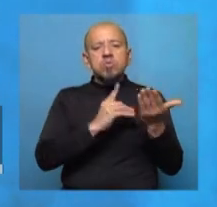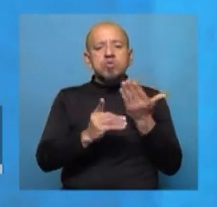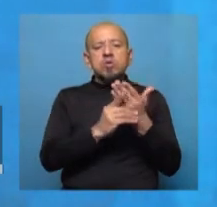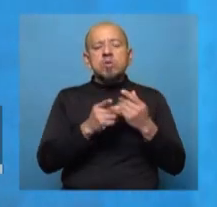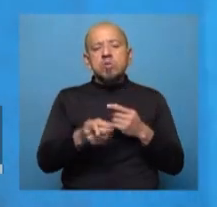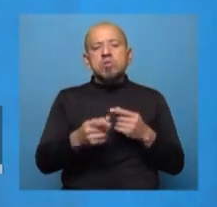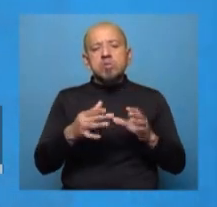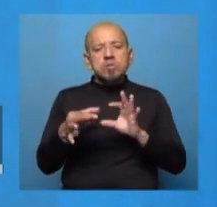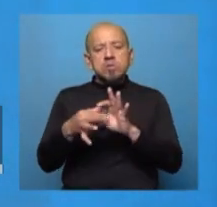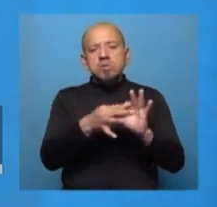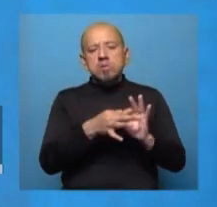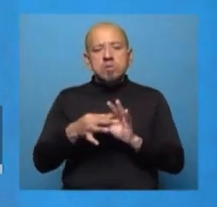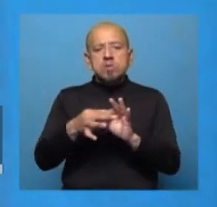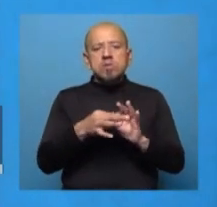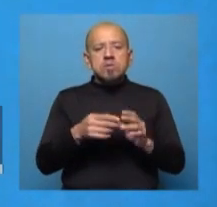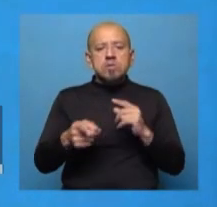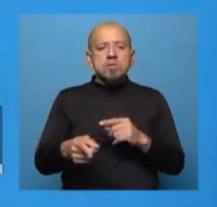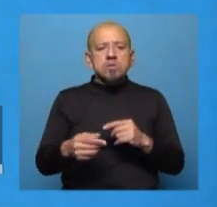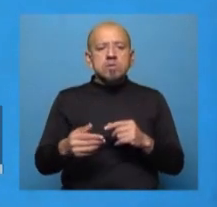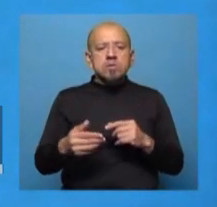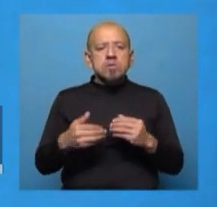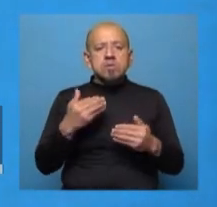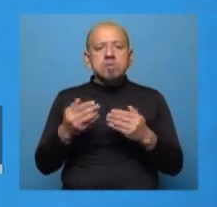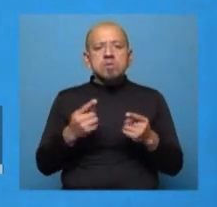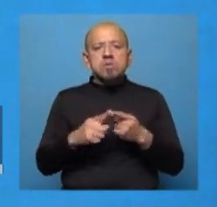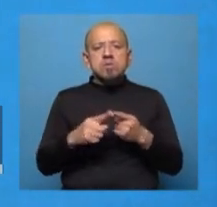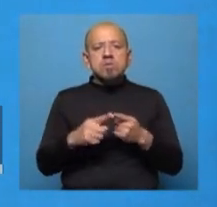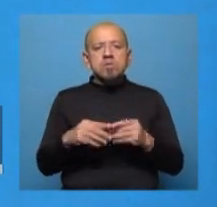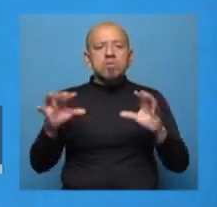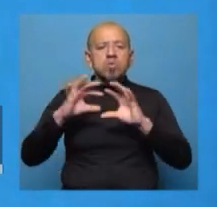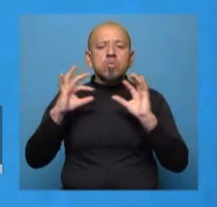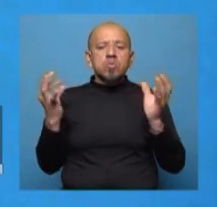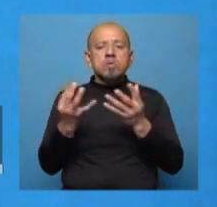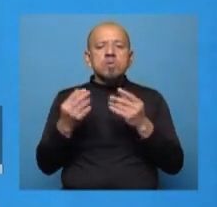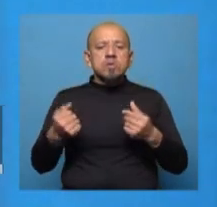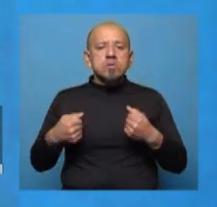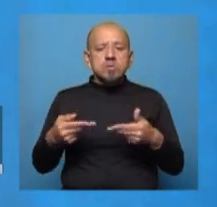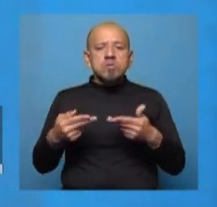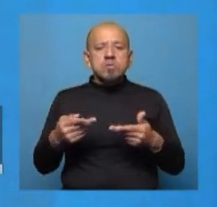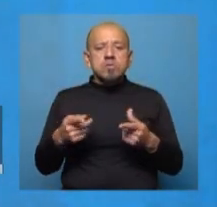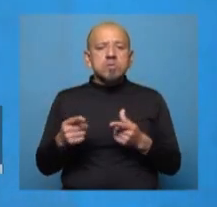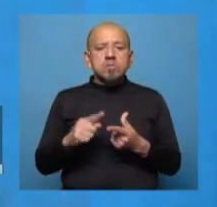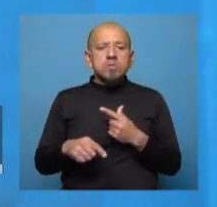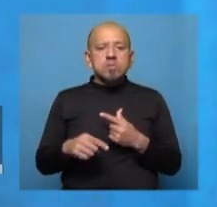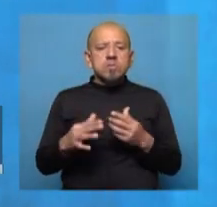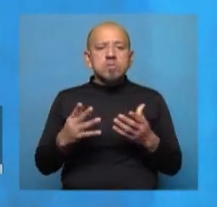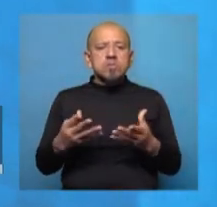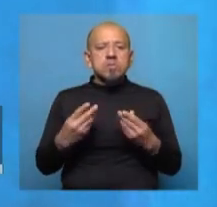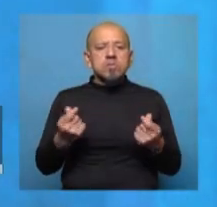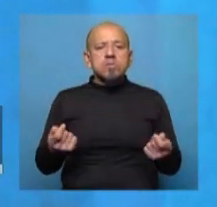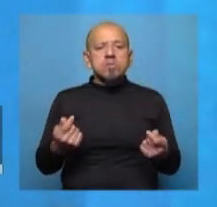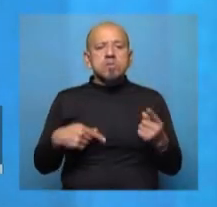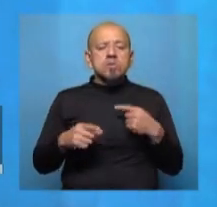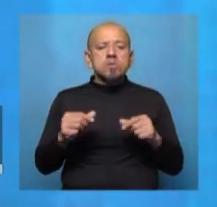proyecto nacional vivido con intensidad un mundial que generó sentido de pertenencia al país y